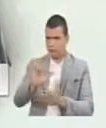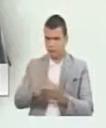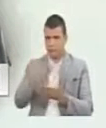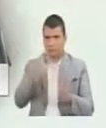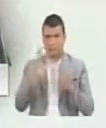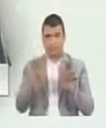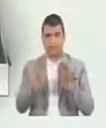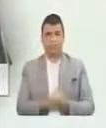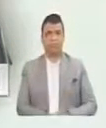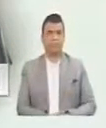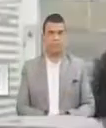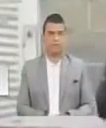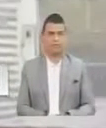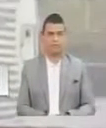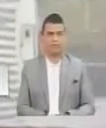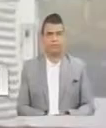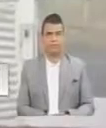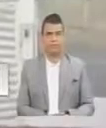República.